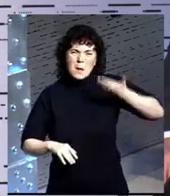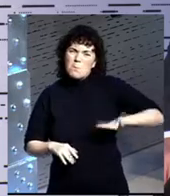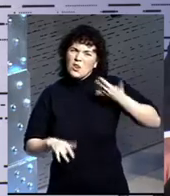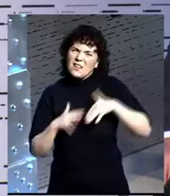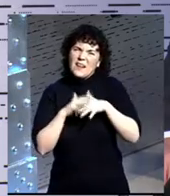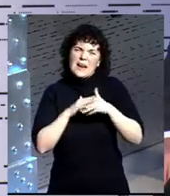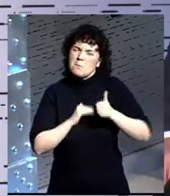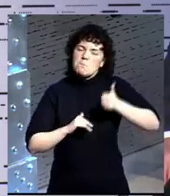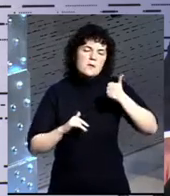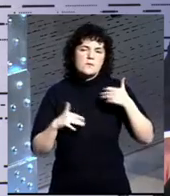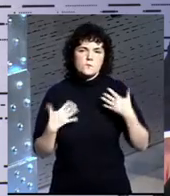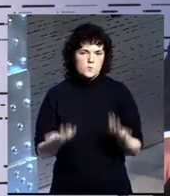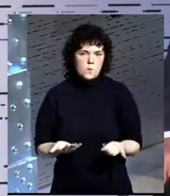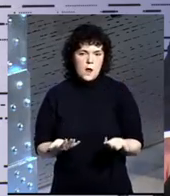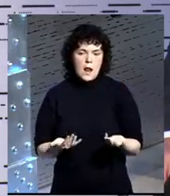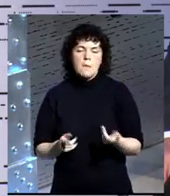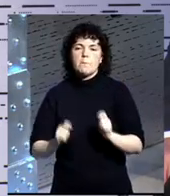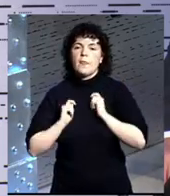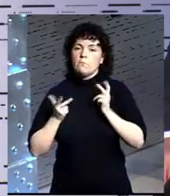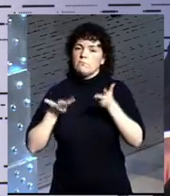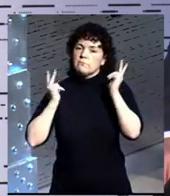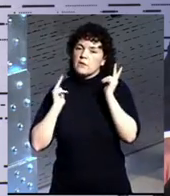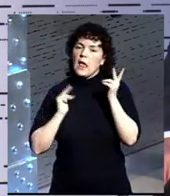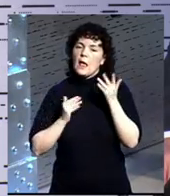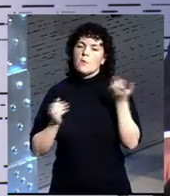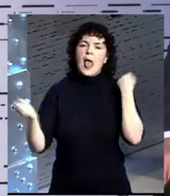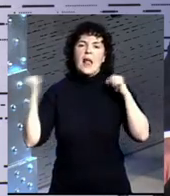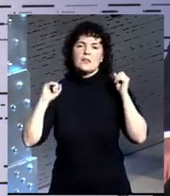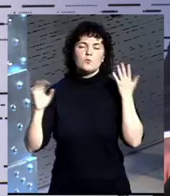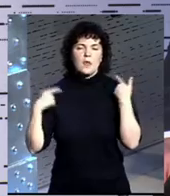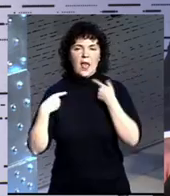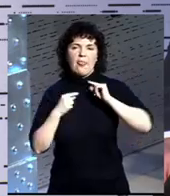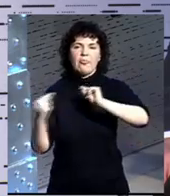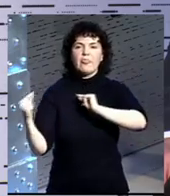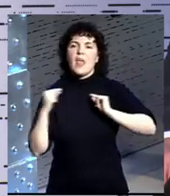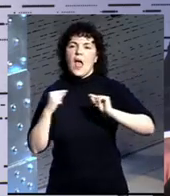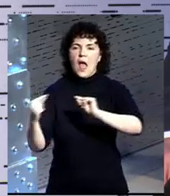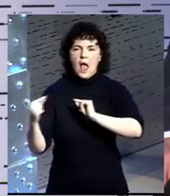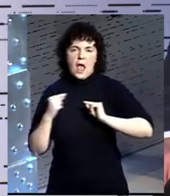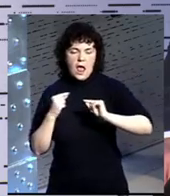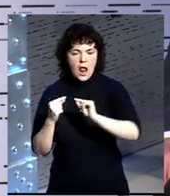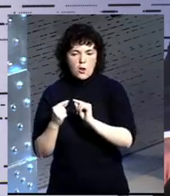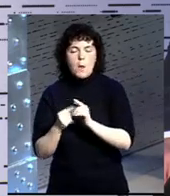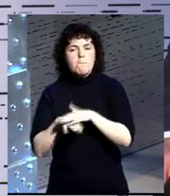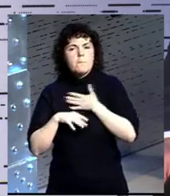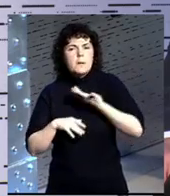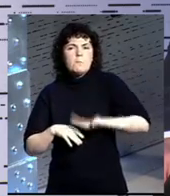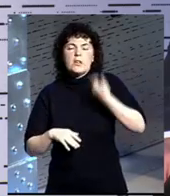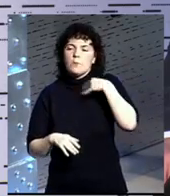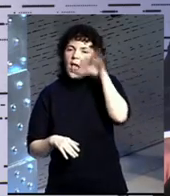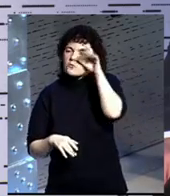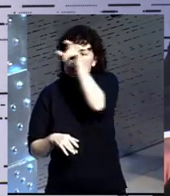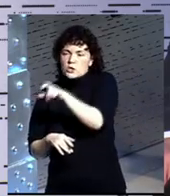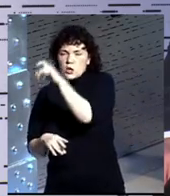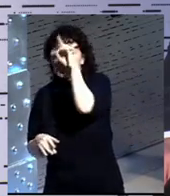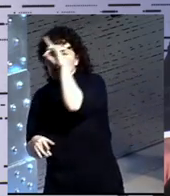redes es que te permite establecer una actitud de diálogo. Y para mí la clave está en que escuchas las preocupaciones de la